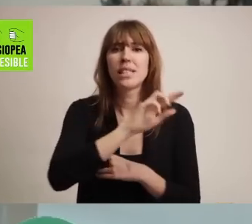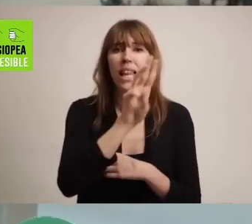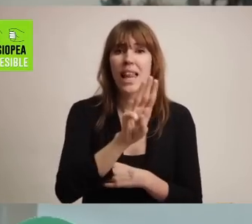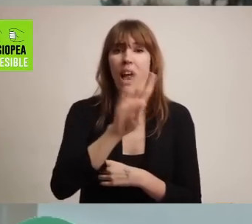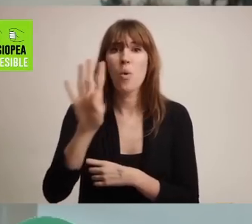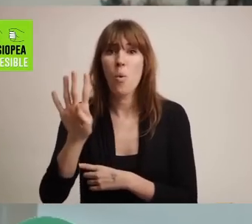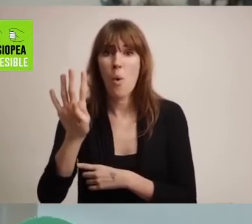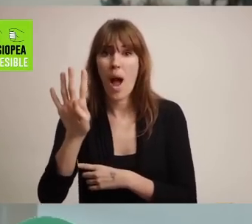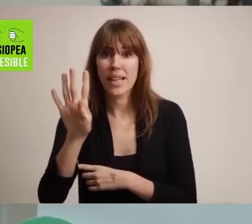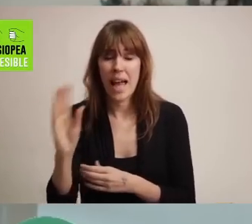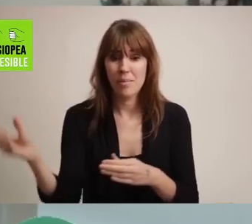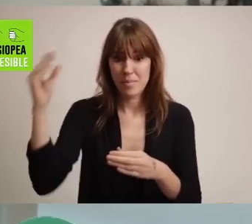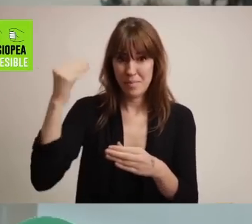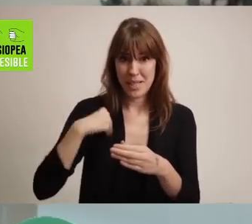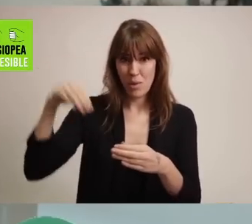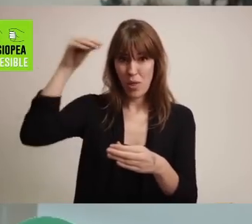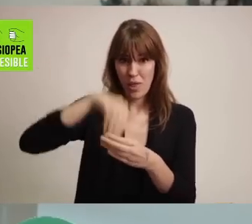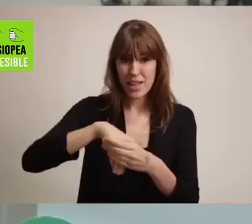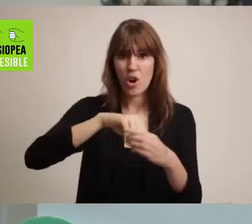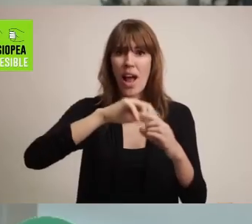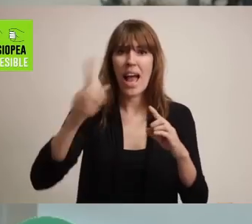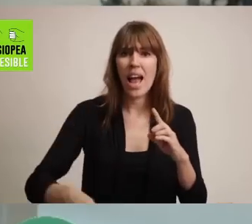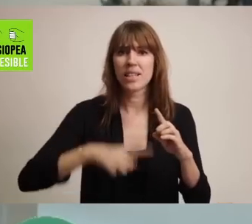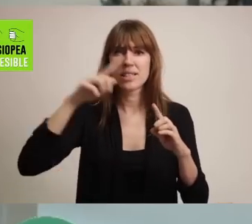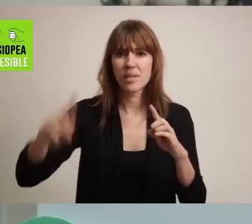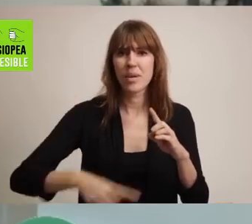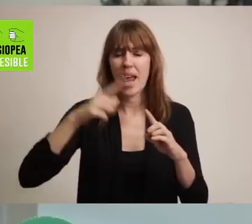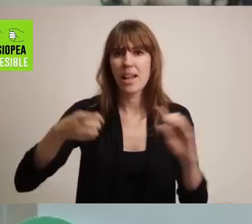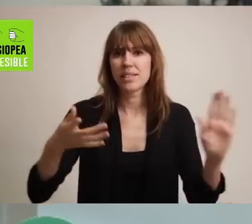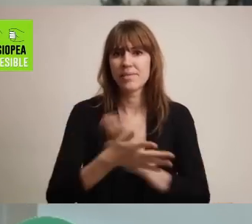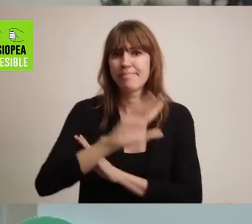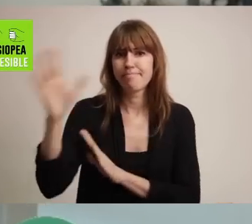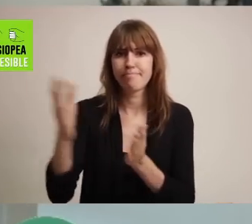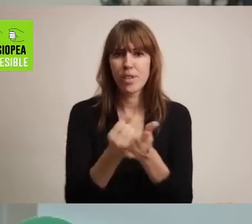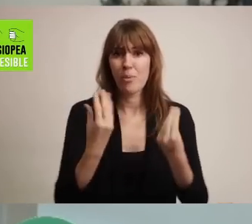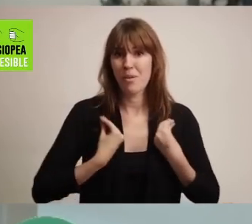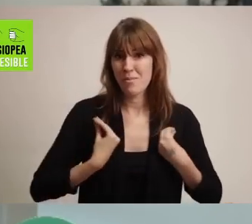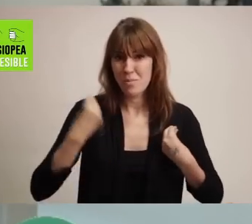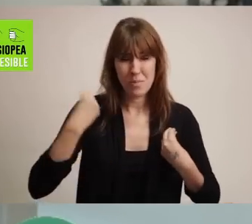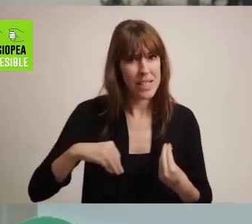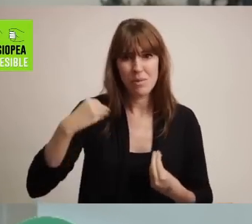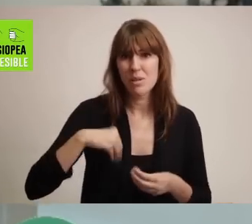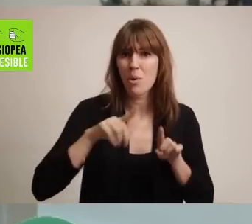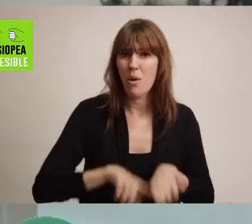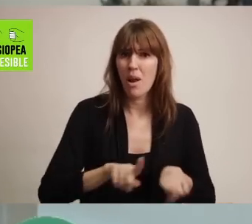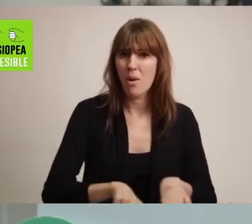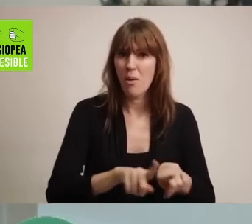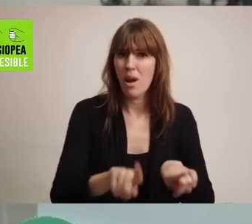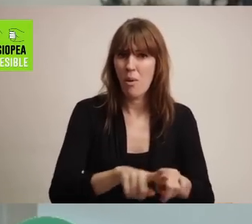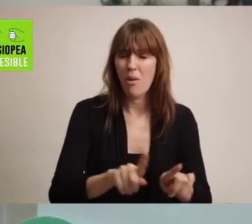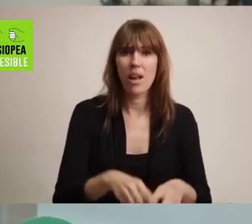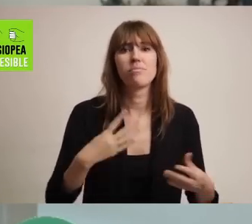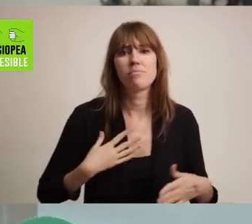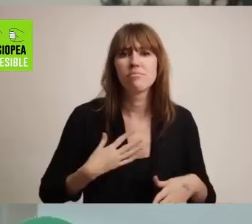especie de espiral holográfica en la cual estamos viviendo permanentemente lo mismo, es decir, rueda del karma. Morimos, nacemos, morimos,